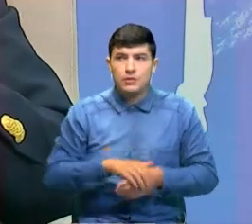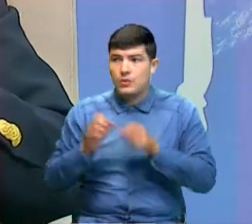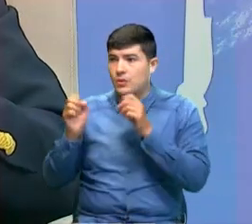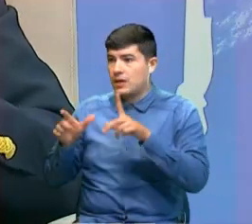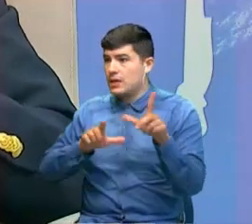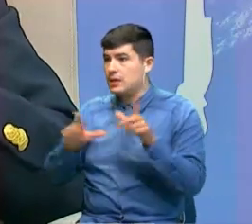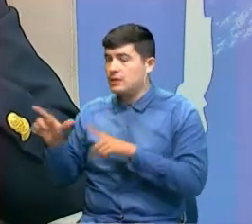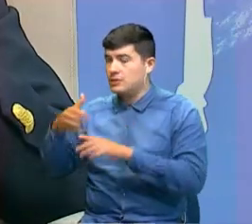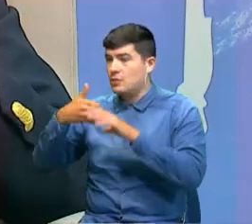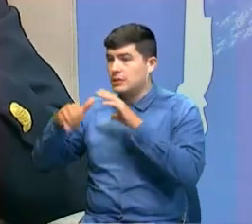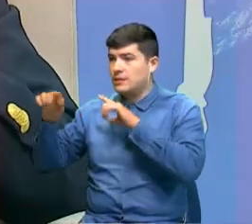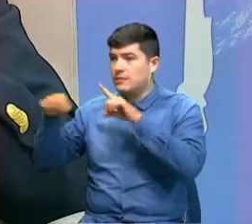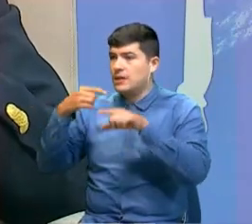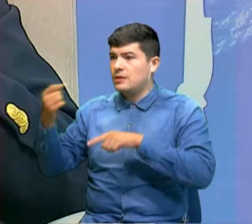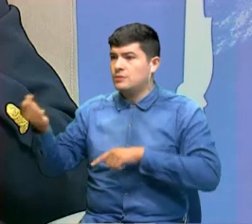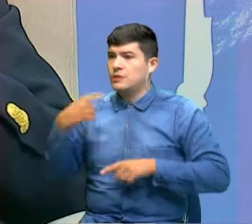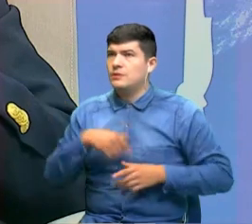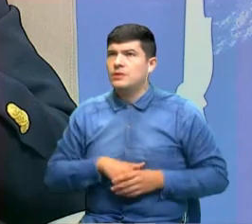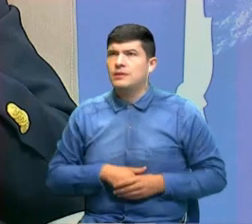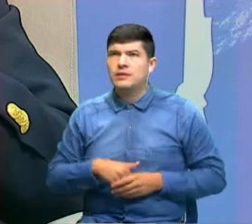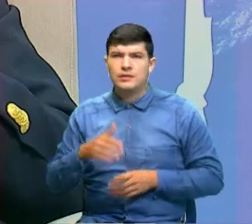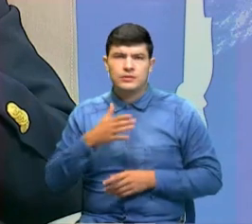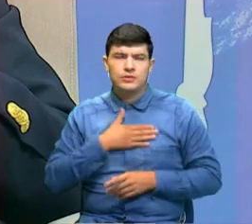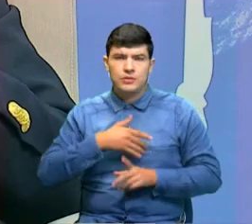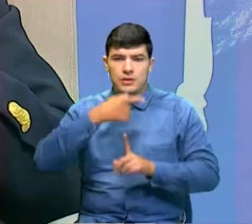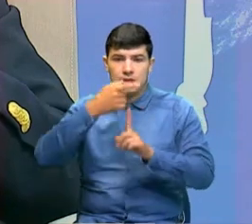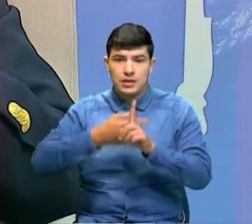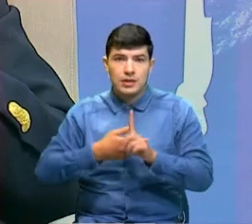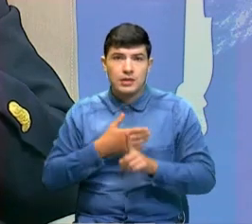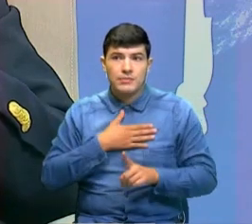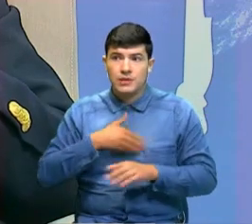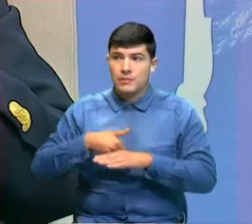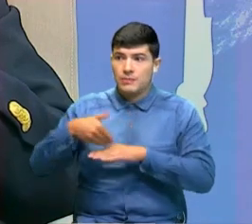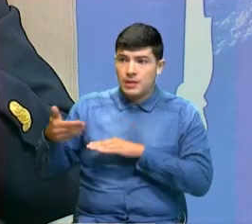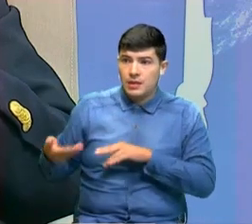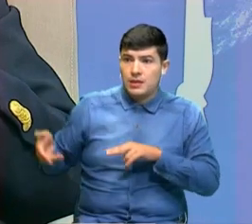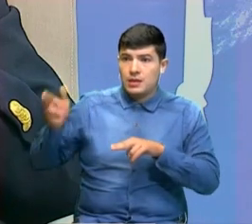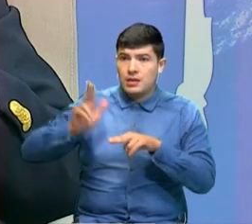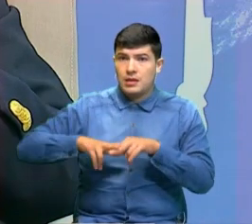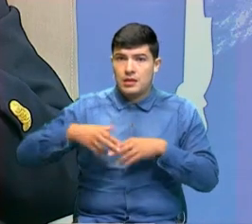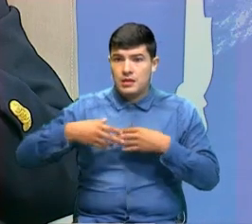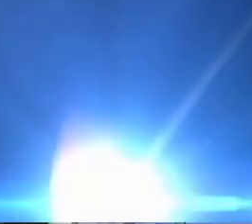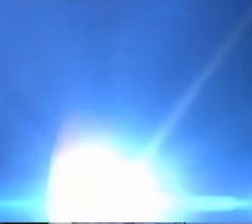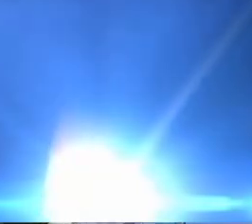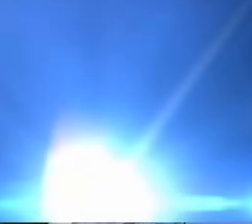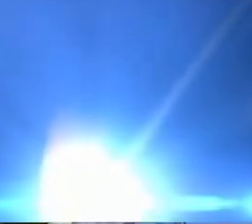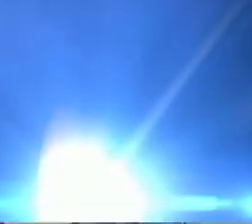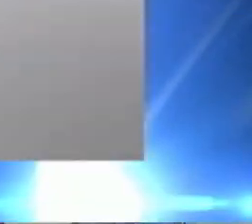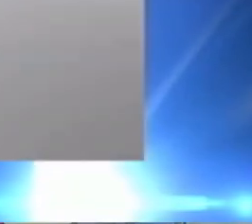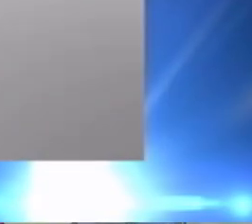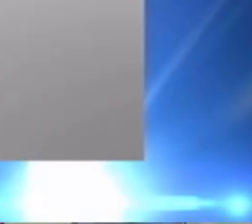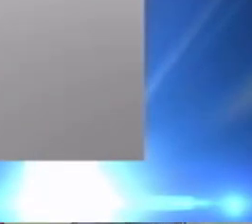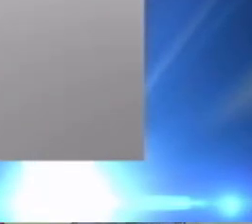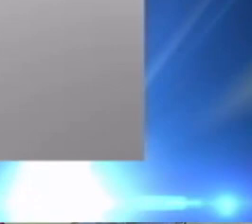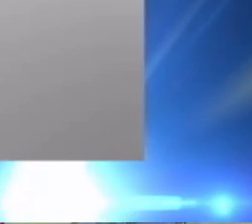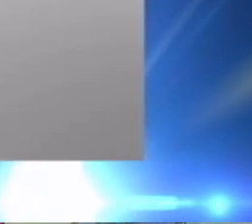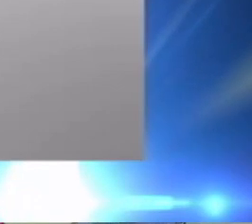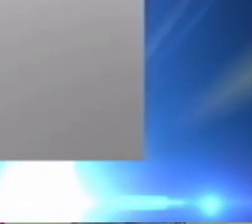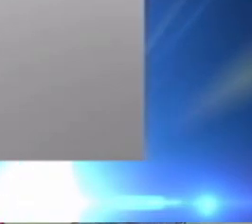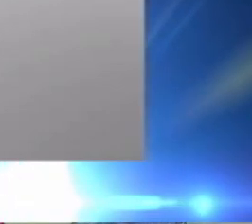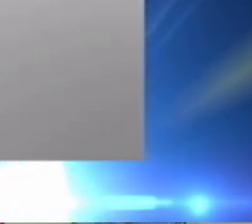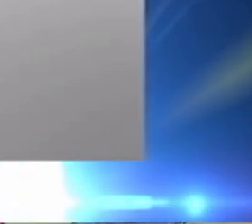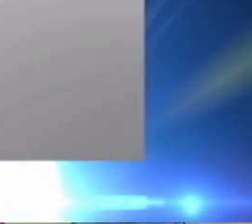WhatsApp. Abogado, nos dice lo siguiente. Soy una arrendataria y me están cobrando en el recibo de administración una multa por no asistir a la